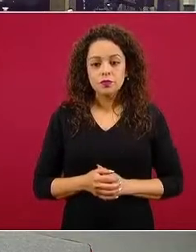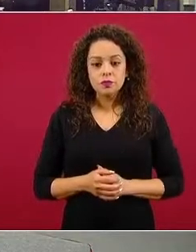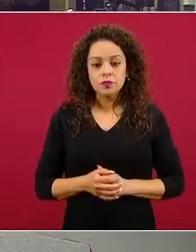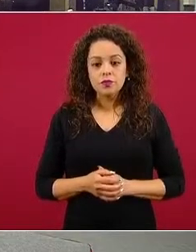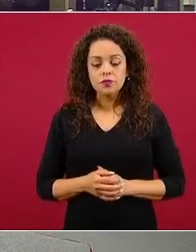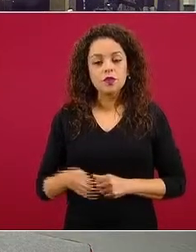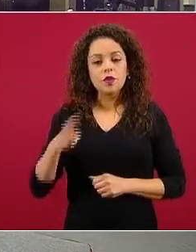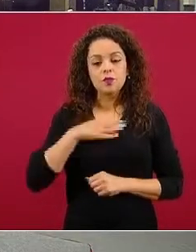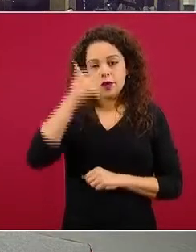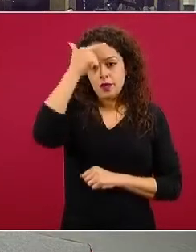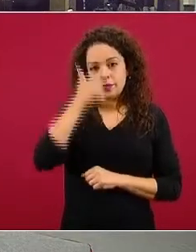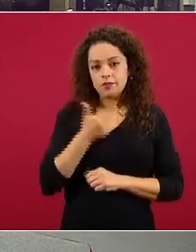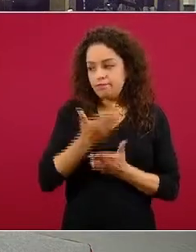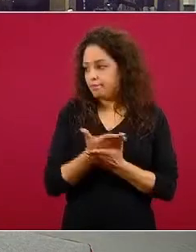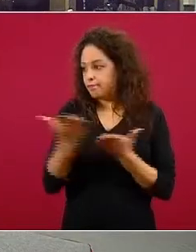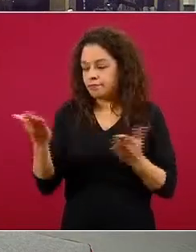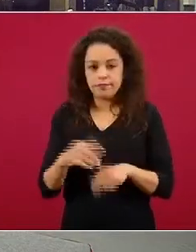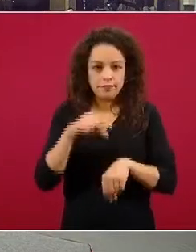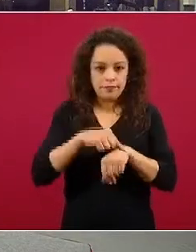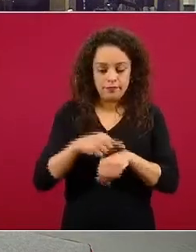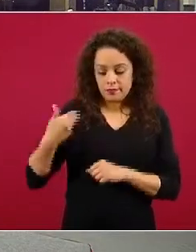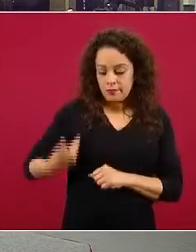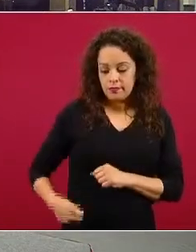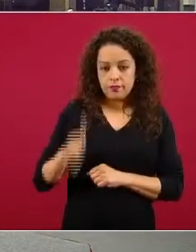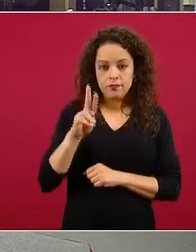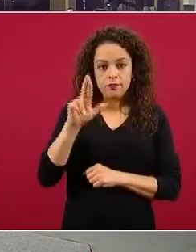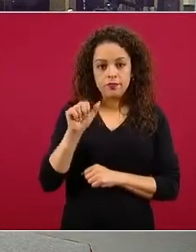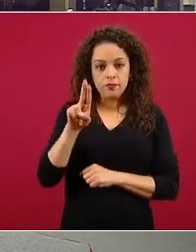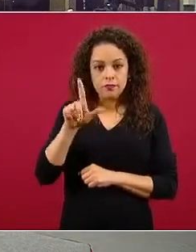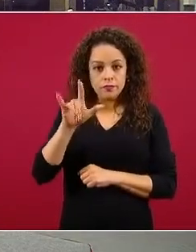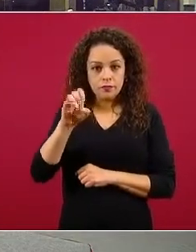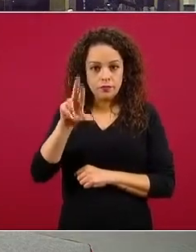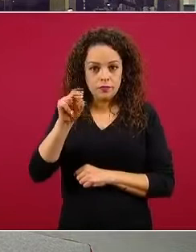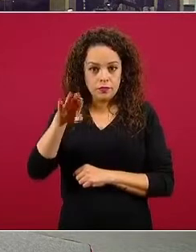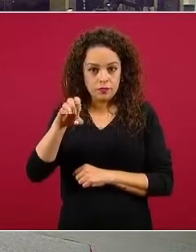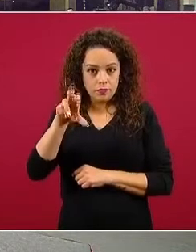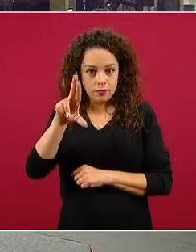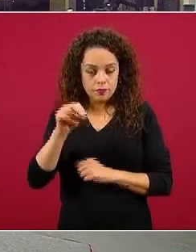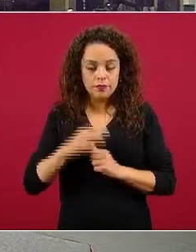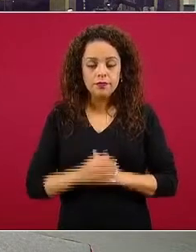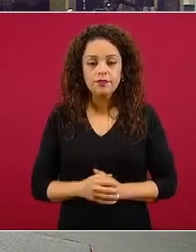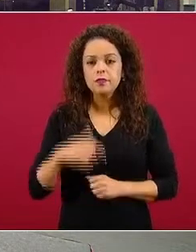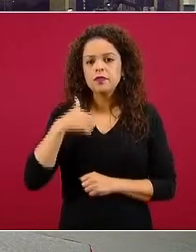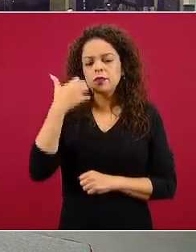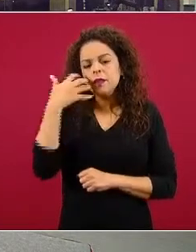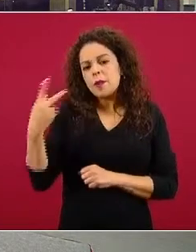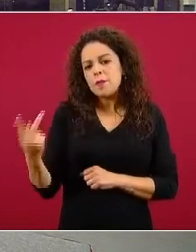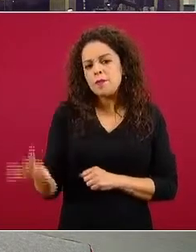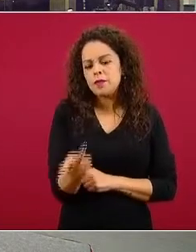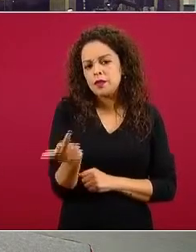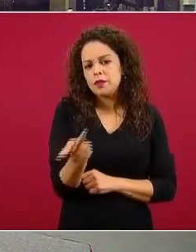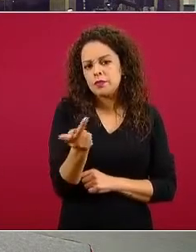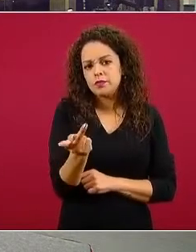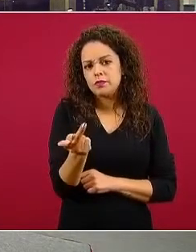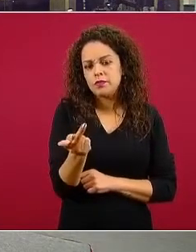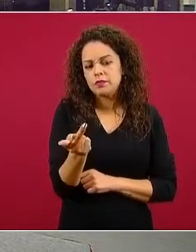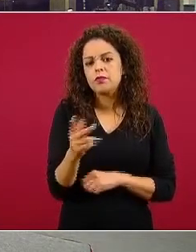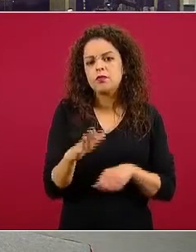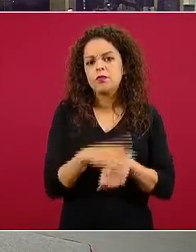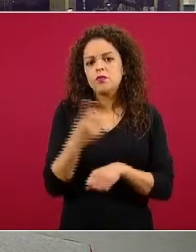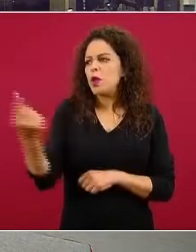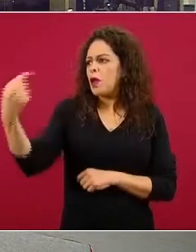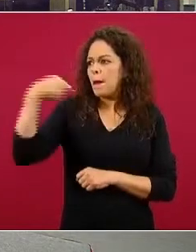Buenas noches, doctores. Braulio Romero del canal del Trascendente YouTube. Hay una pregunta que me siguen haciendo en el